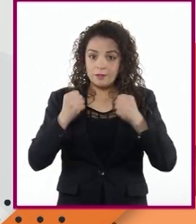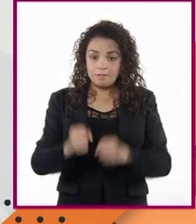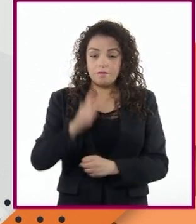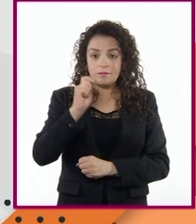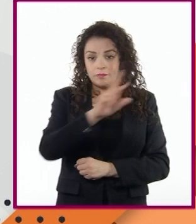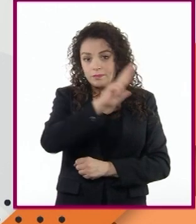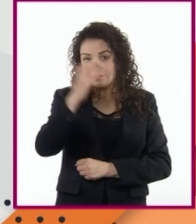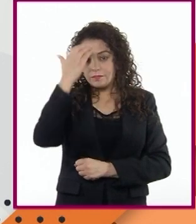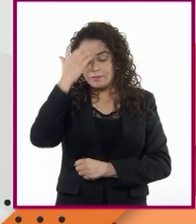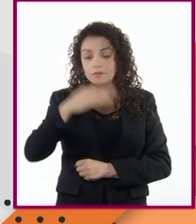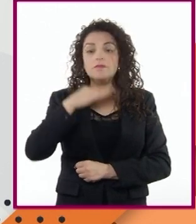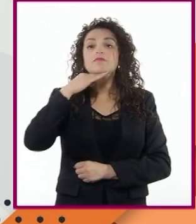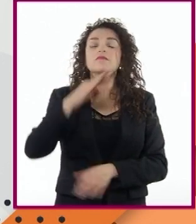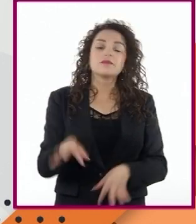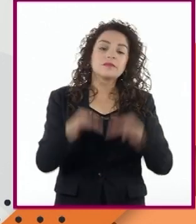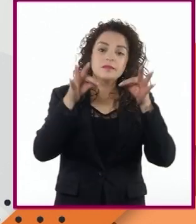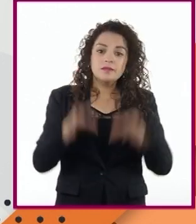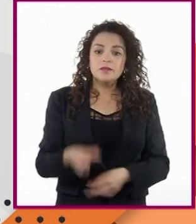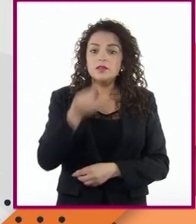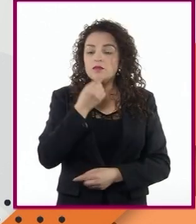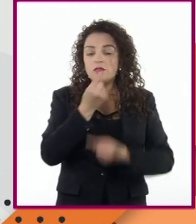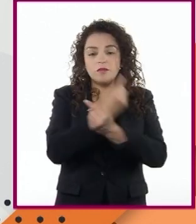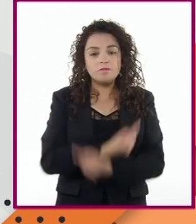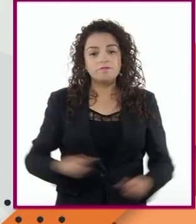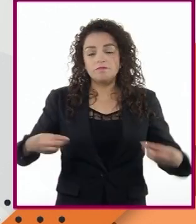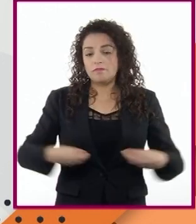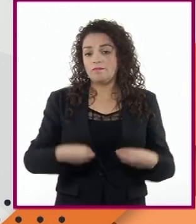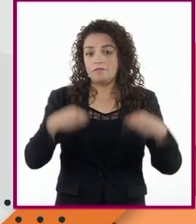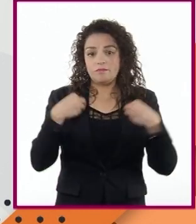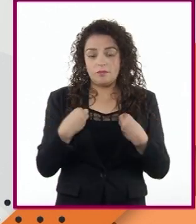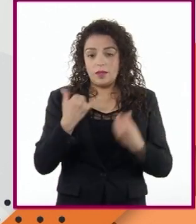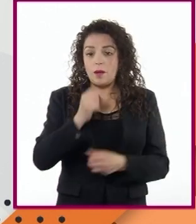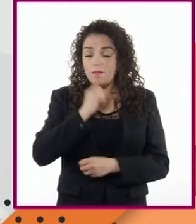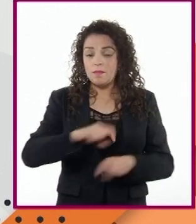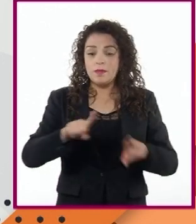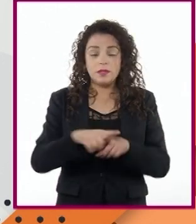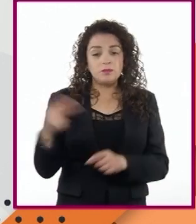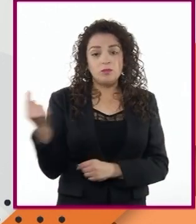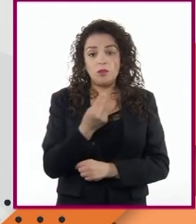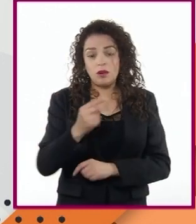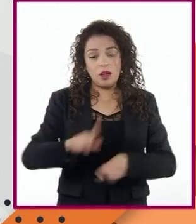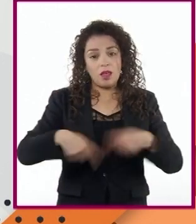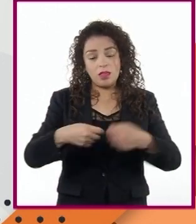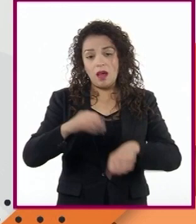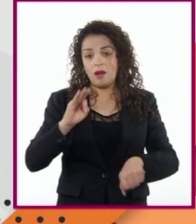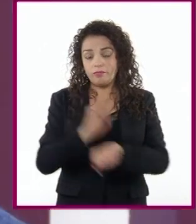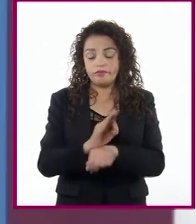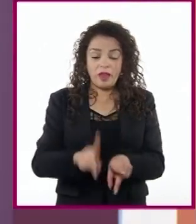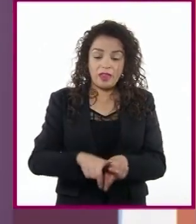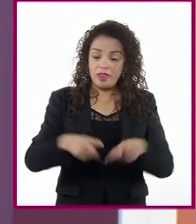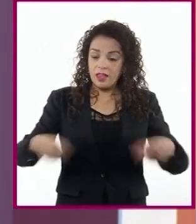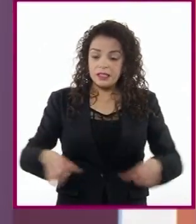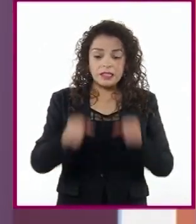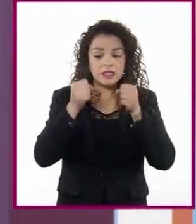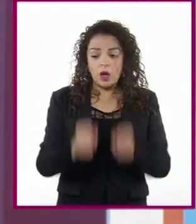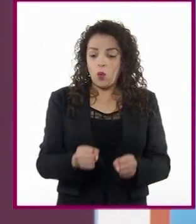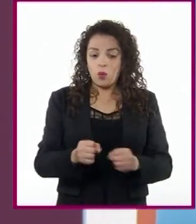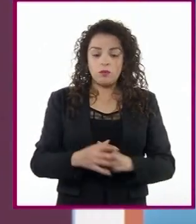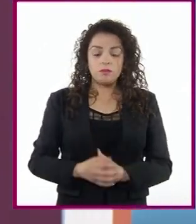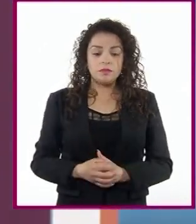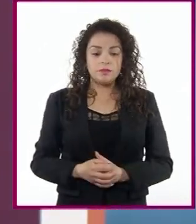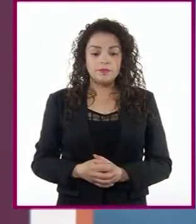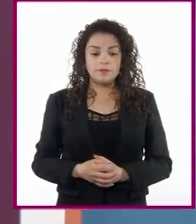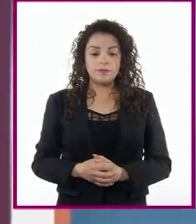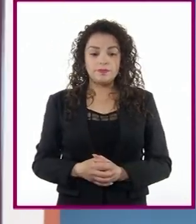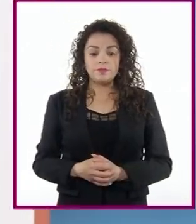humana fundamental de la infancia, así como la necesidad de garantizar su protección y desarrollo. La